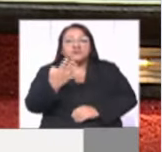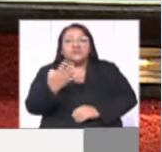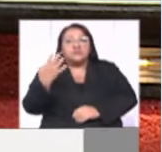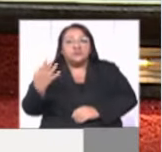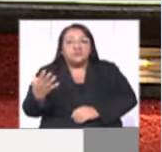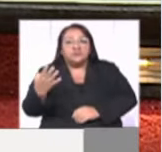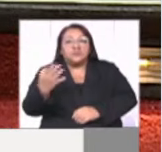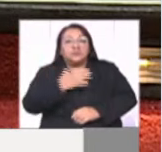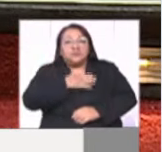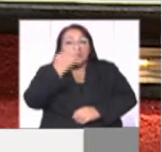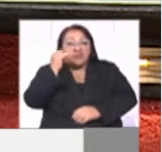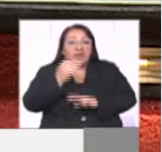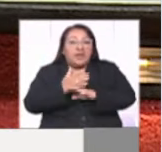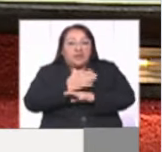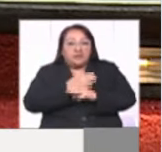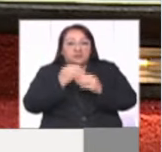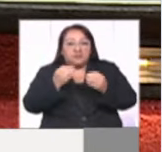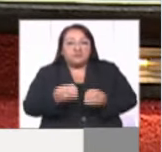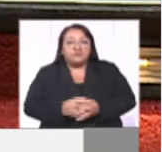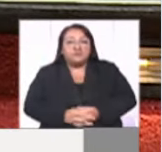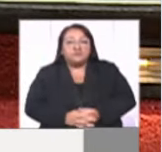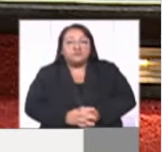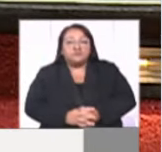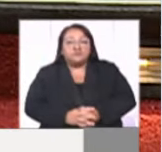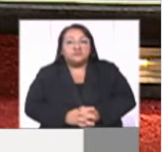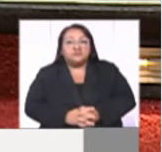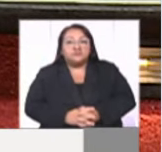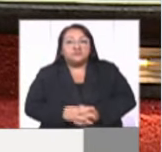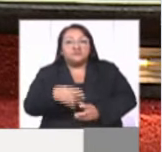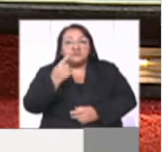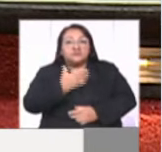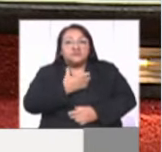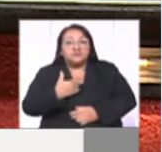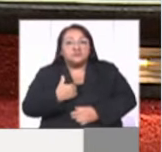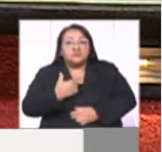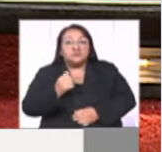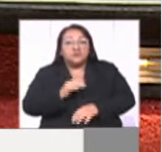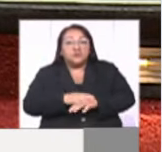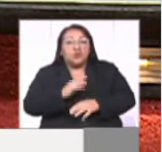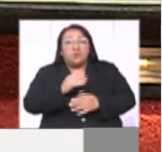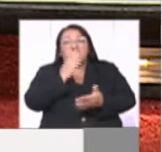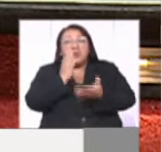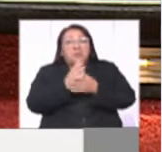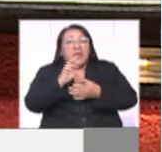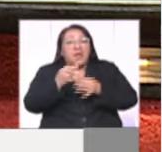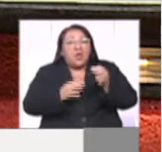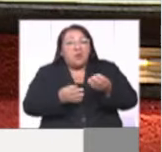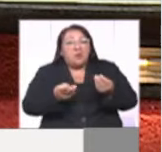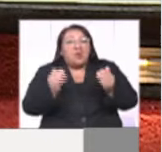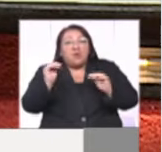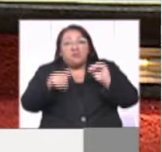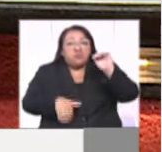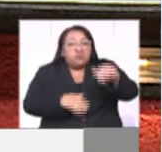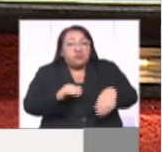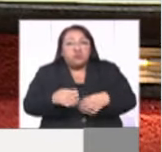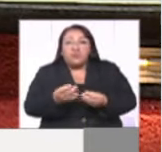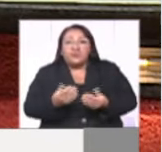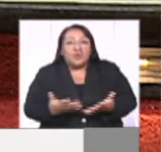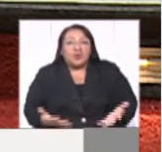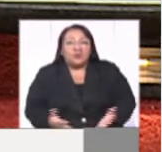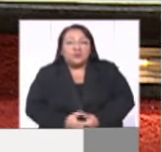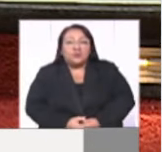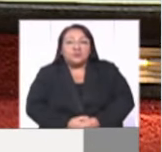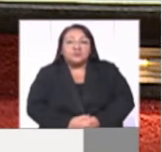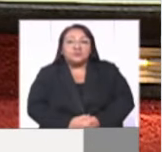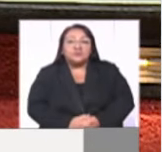6544 de mi autoría. Señor presidente, debido a la recesión, los insumos de